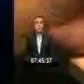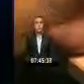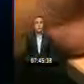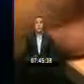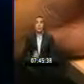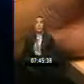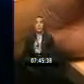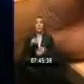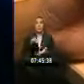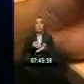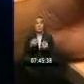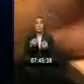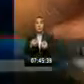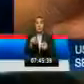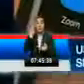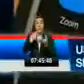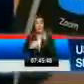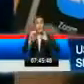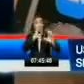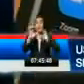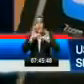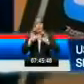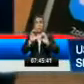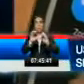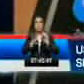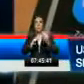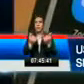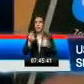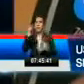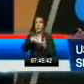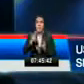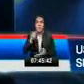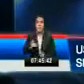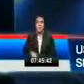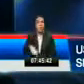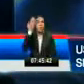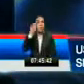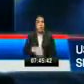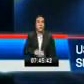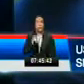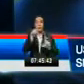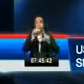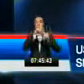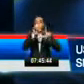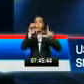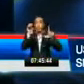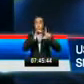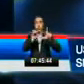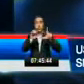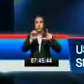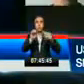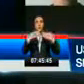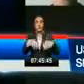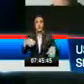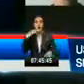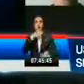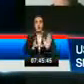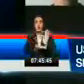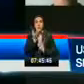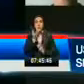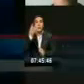El uso de aplicaciones móviles para la comunicación se catapultó en este 2020. Zoom, por ejemplo, se popularizó en tiempo récord, ya que